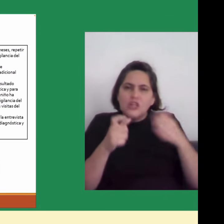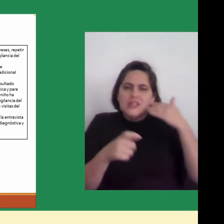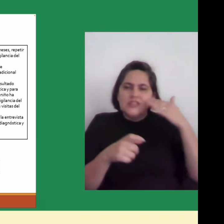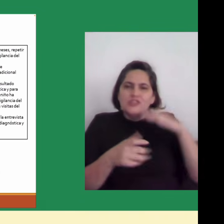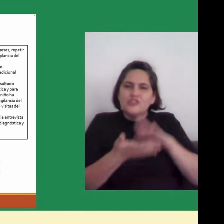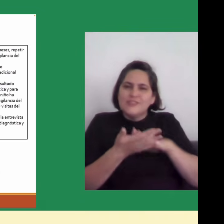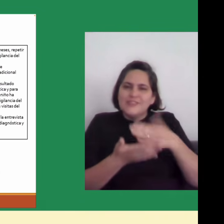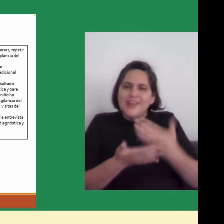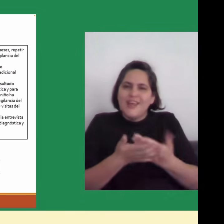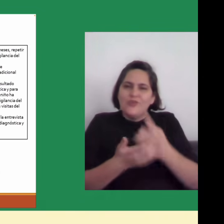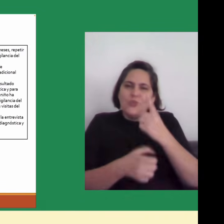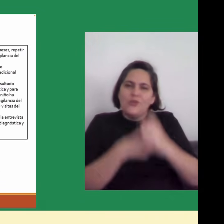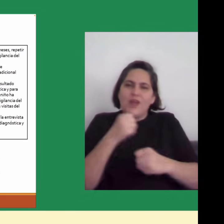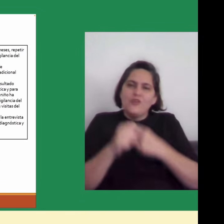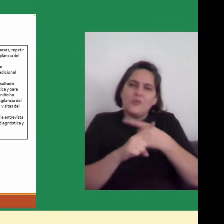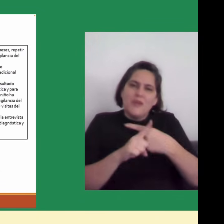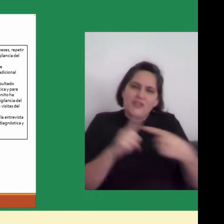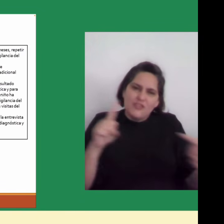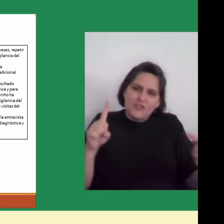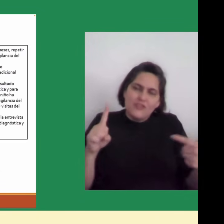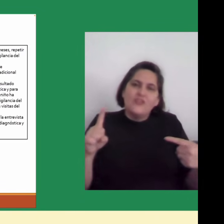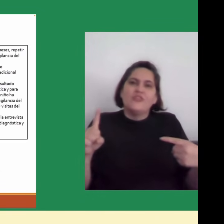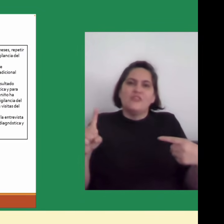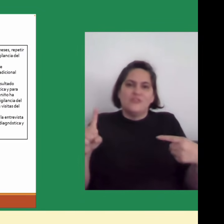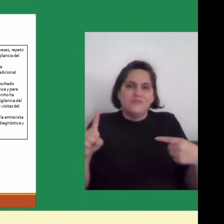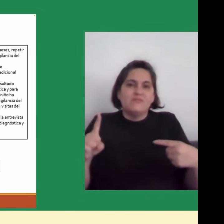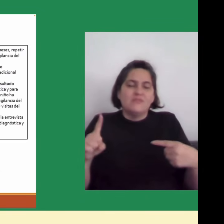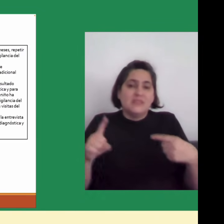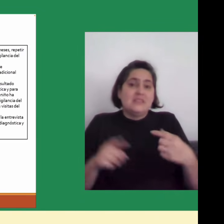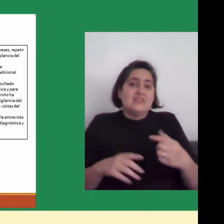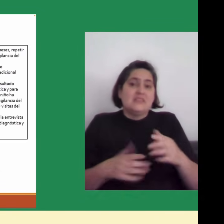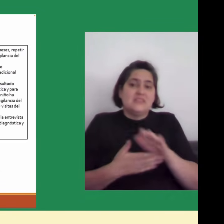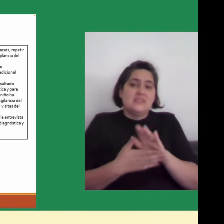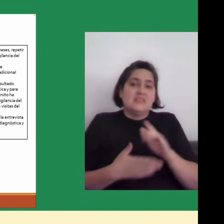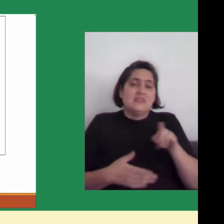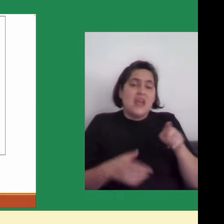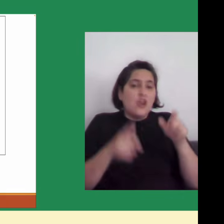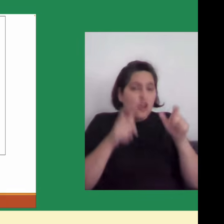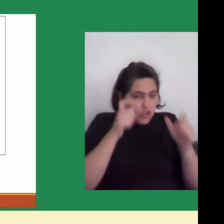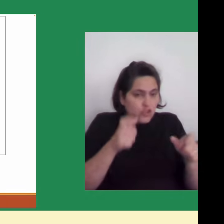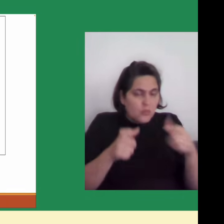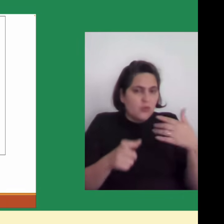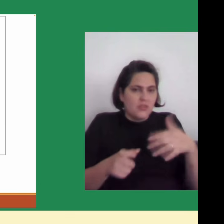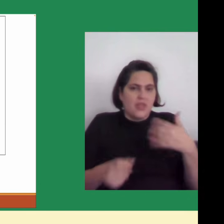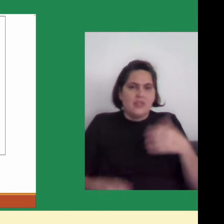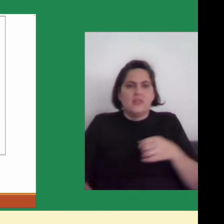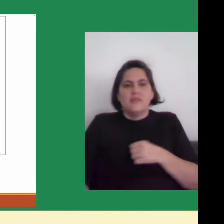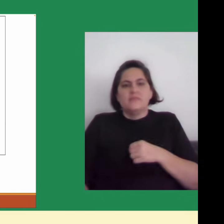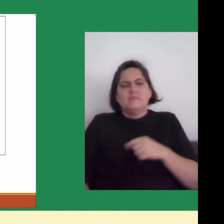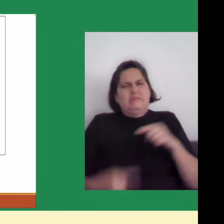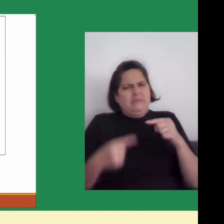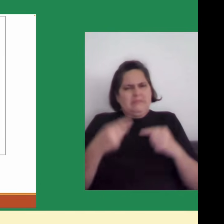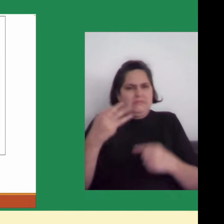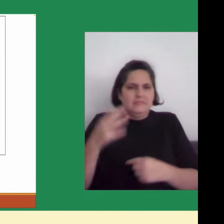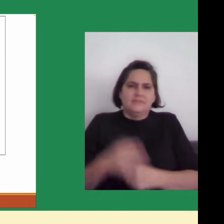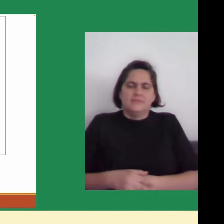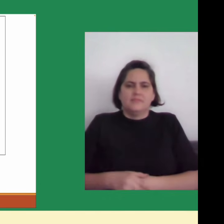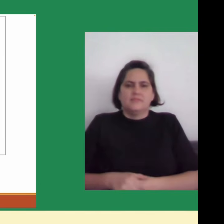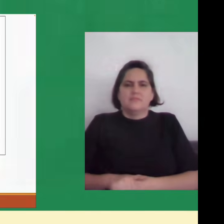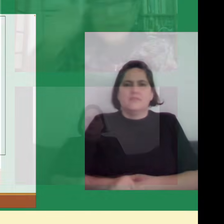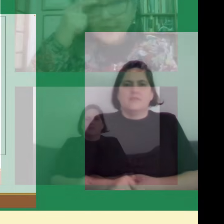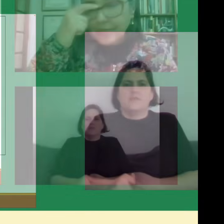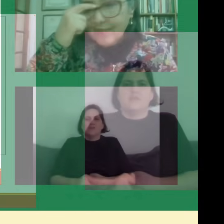hacerse en prematuro extremo, en el control de niños sanos del año y medio, etcétera, etcétera. Durante los